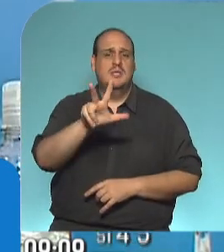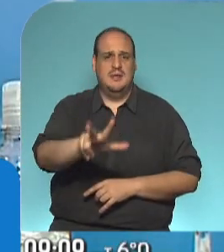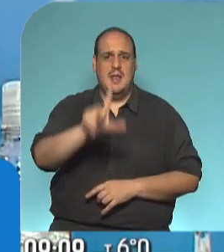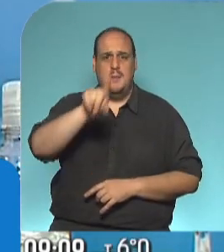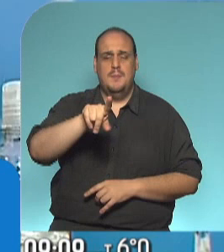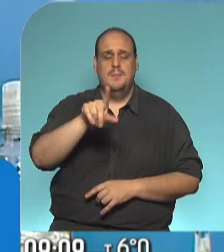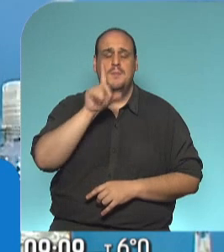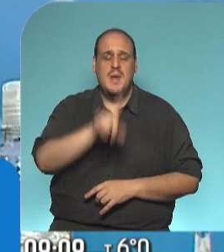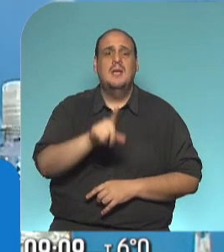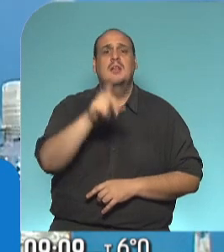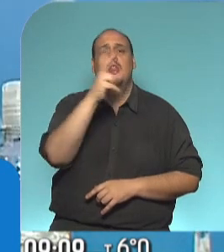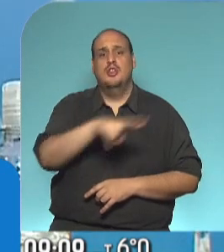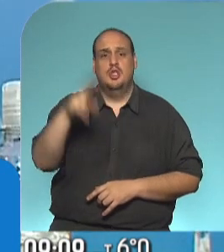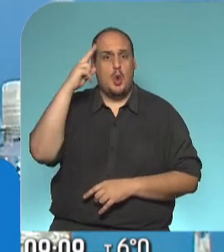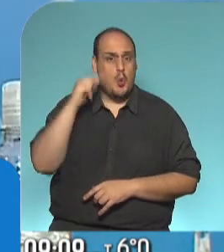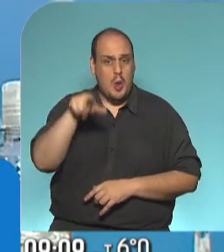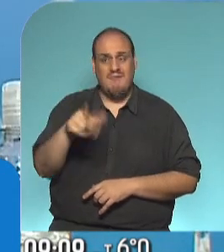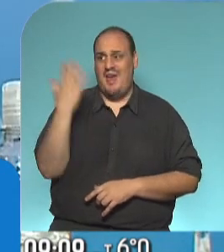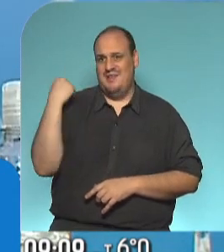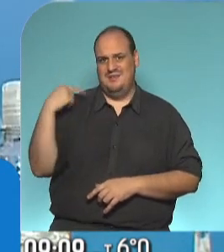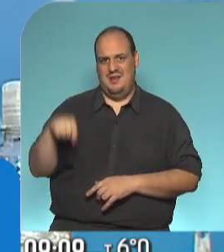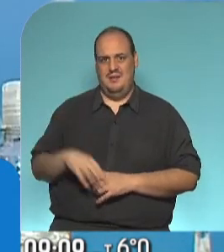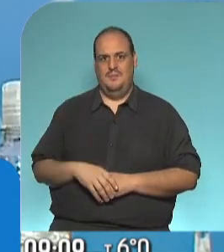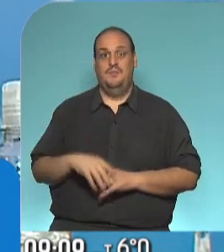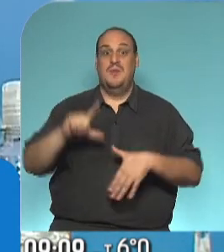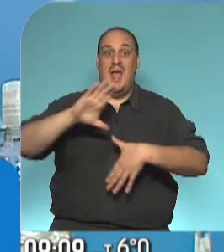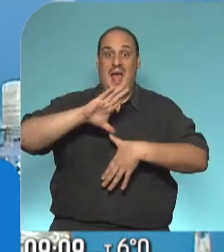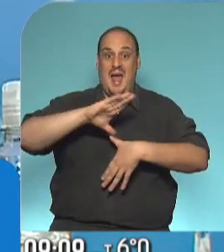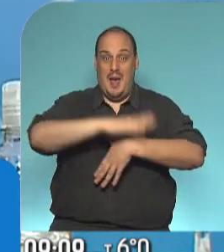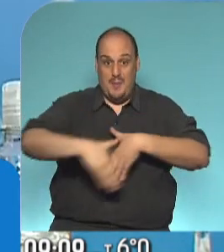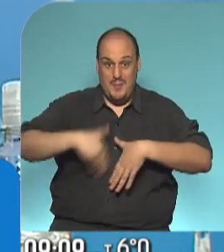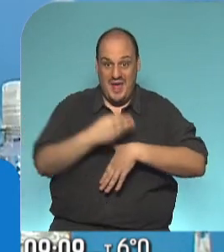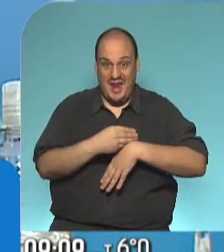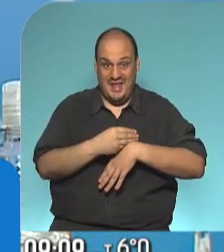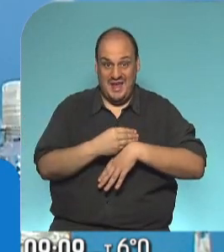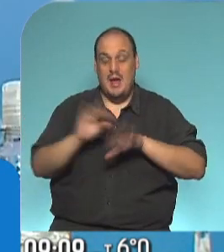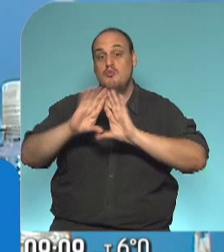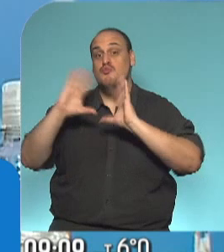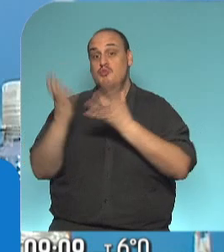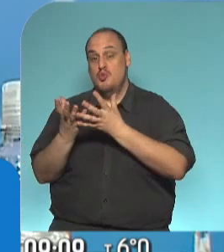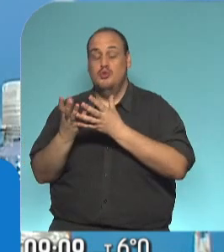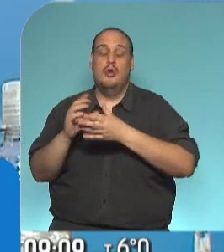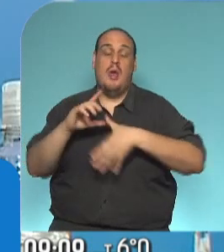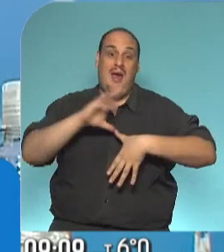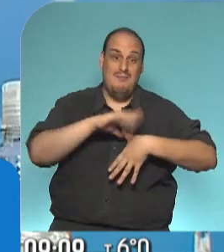253.409 casos fueron diagnosticados en la jornada de ayer. América, del total de casos a nivel mundial,